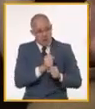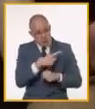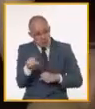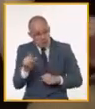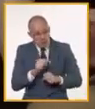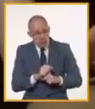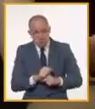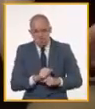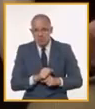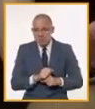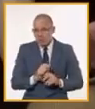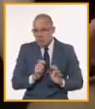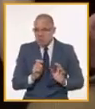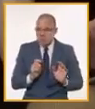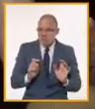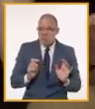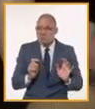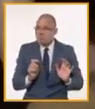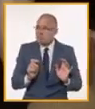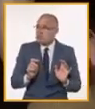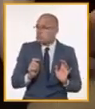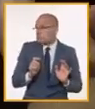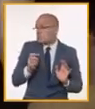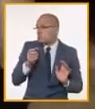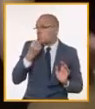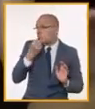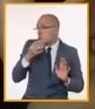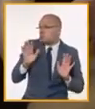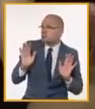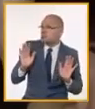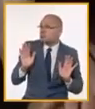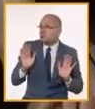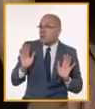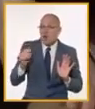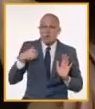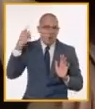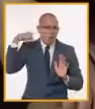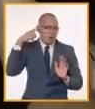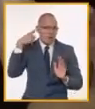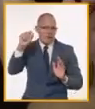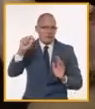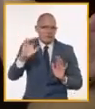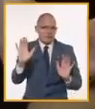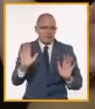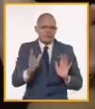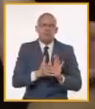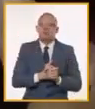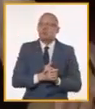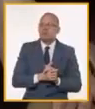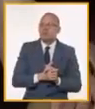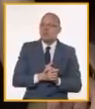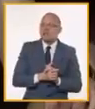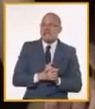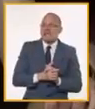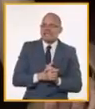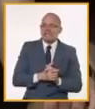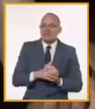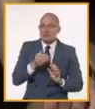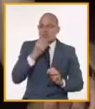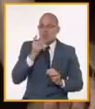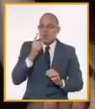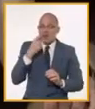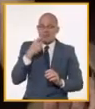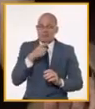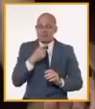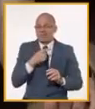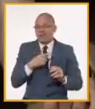bueno, yo estaba, si me dicen para cualquier cosa yo me iba de ahí. Yo le dije, sí, pero es que mira, yo no puedo irme porque aquí Raúl